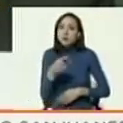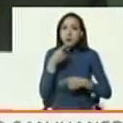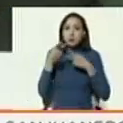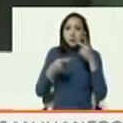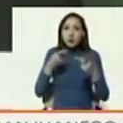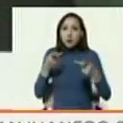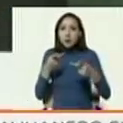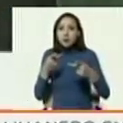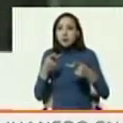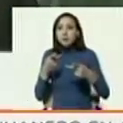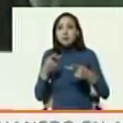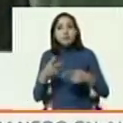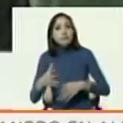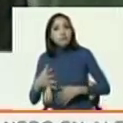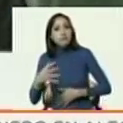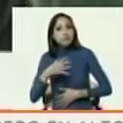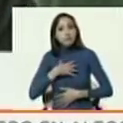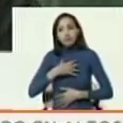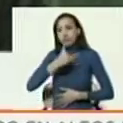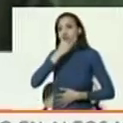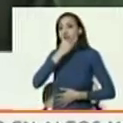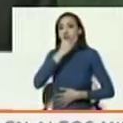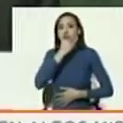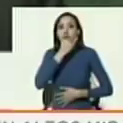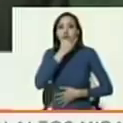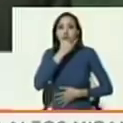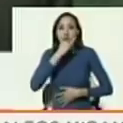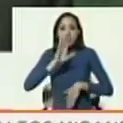ha fracasado, así como el golpe